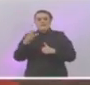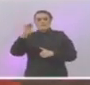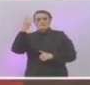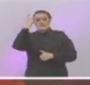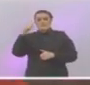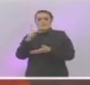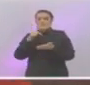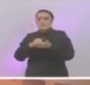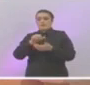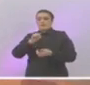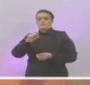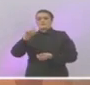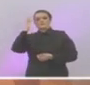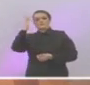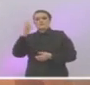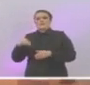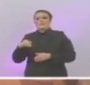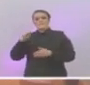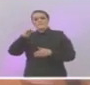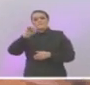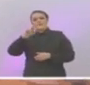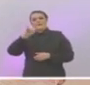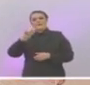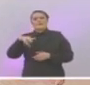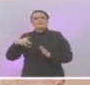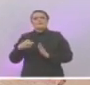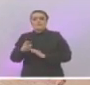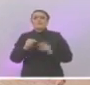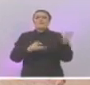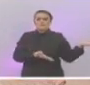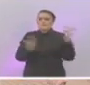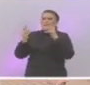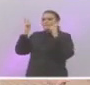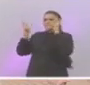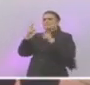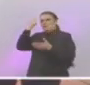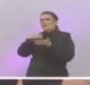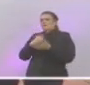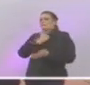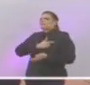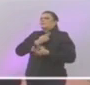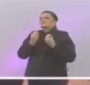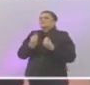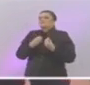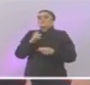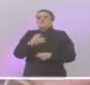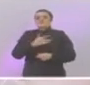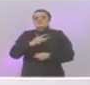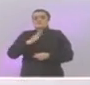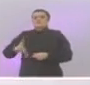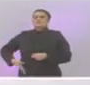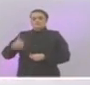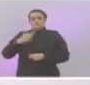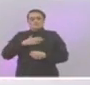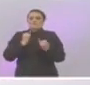Santa María del Río. Visítenlo, estoy seguro que les va a gustar mucho y que se sentirán orgullosos, como